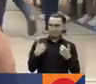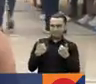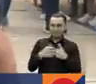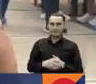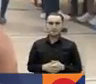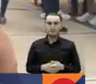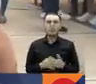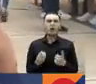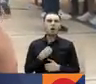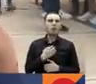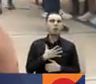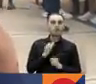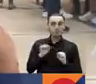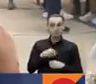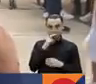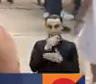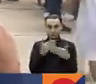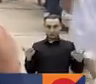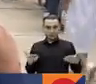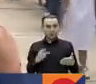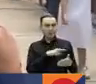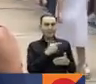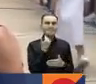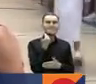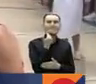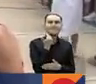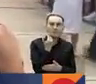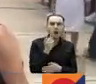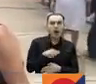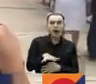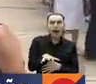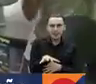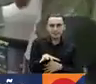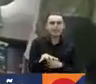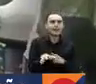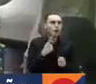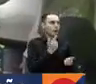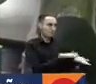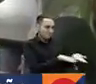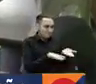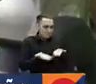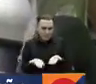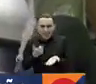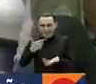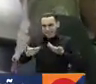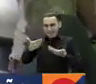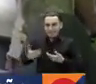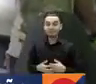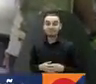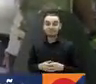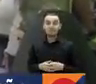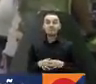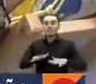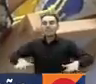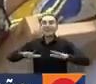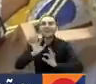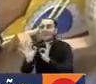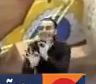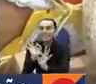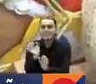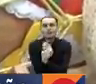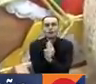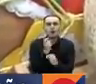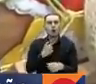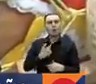la oportunidad de traer niños oncológicos para que vinieran a disfrutar del evento. El Festival de Crianza Amorosa tuvo como objetivo